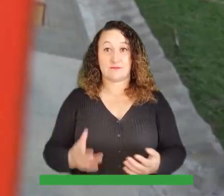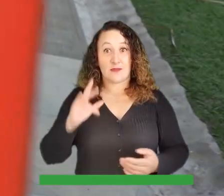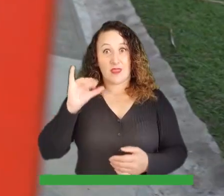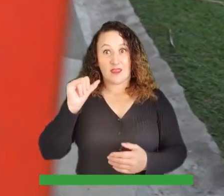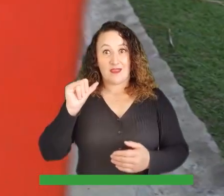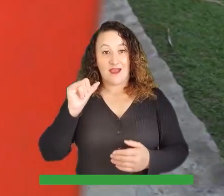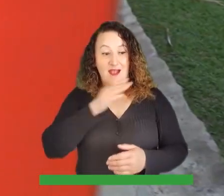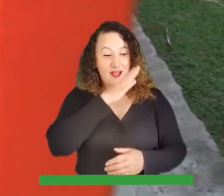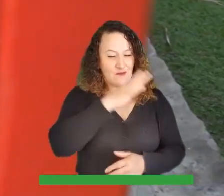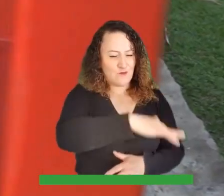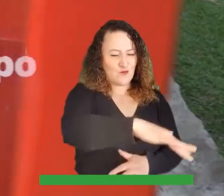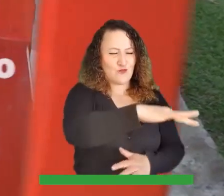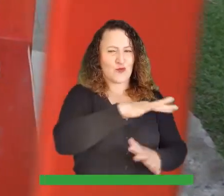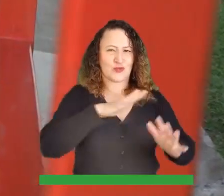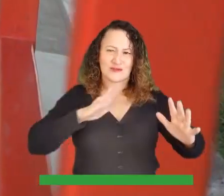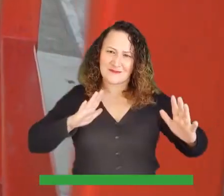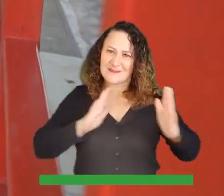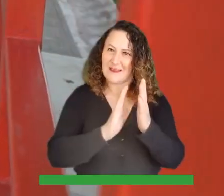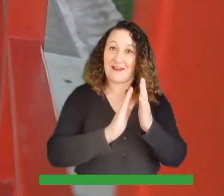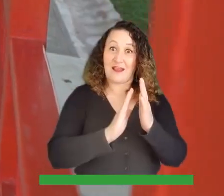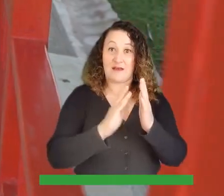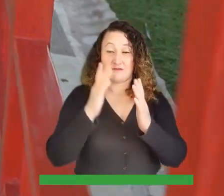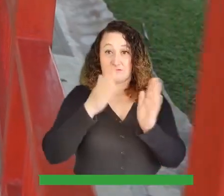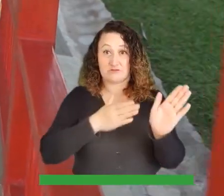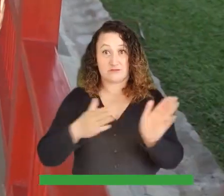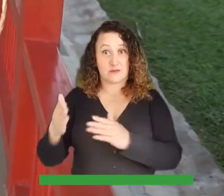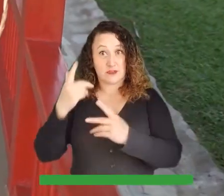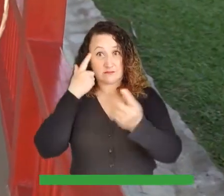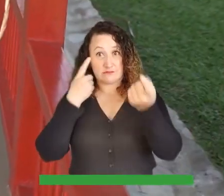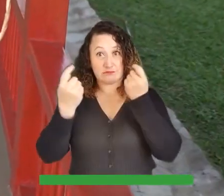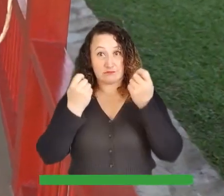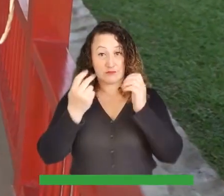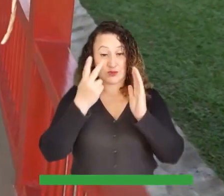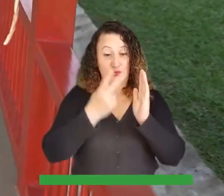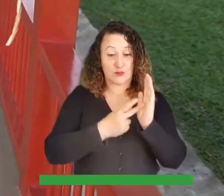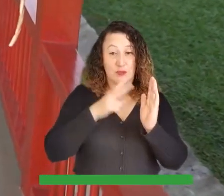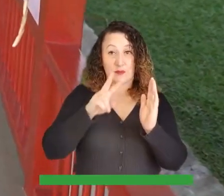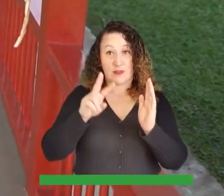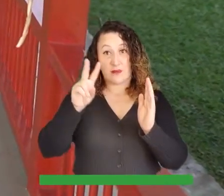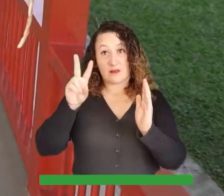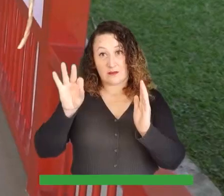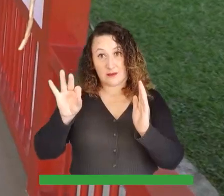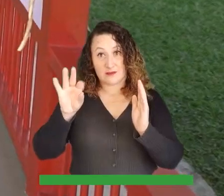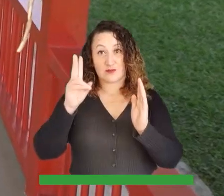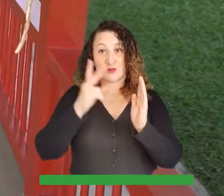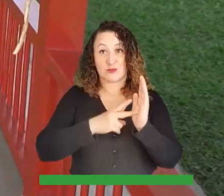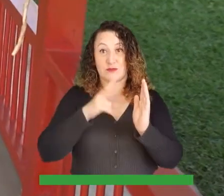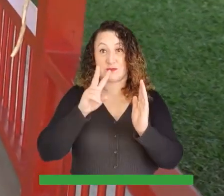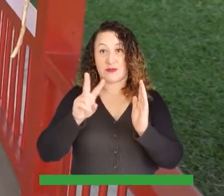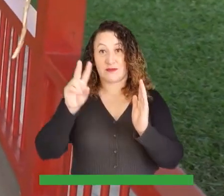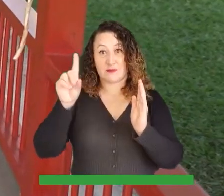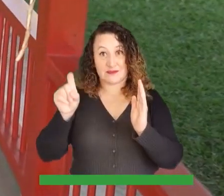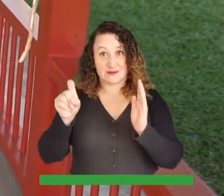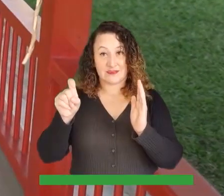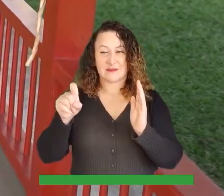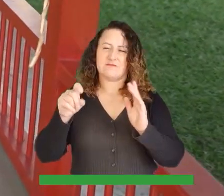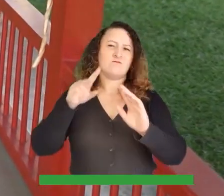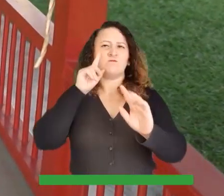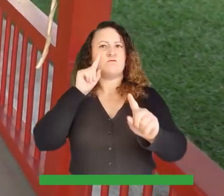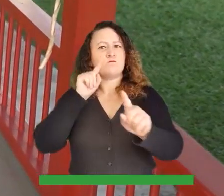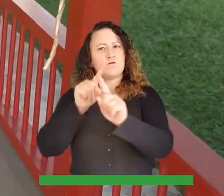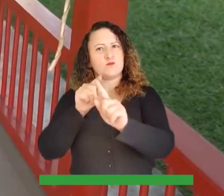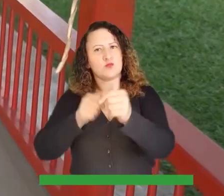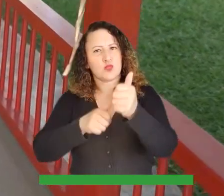El ICA más cerca del campo, además de ser nuestro plan estratégico 2023-2026, se orienta hacia el valor agregado que desde